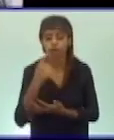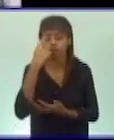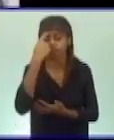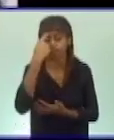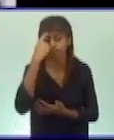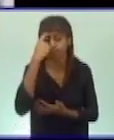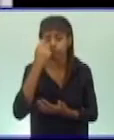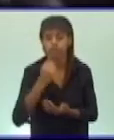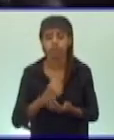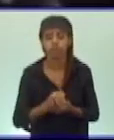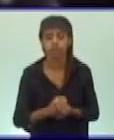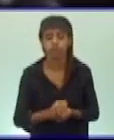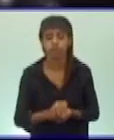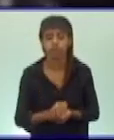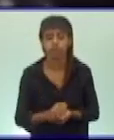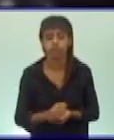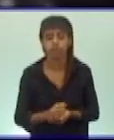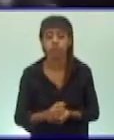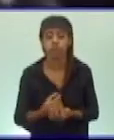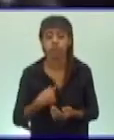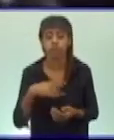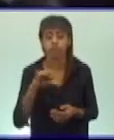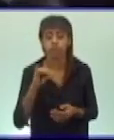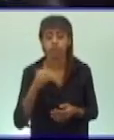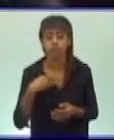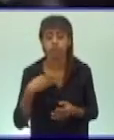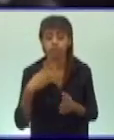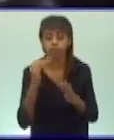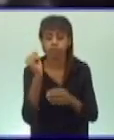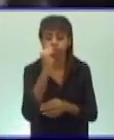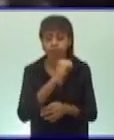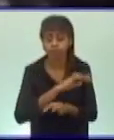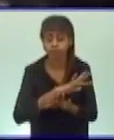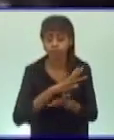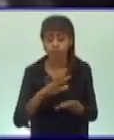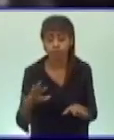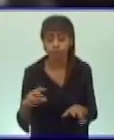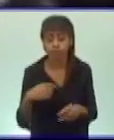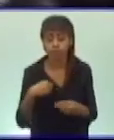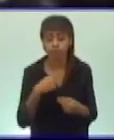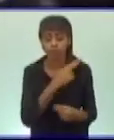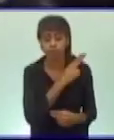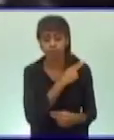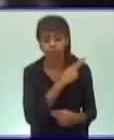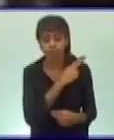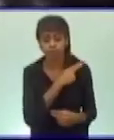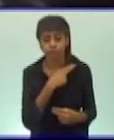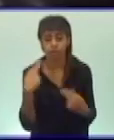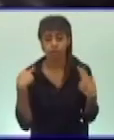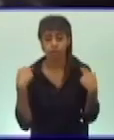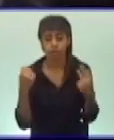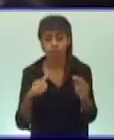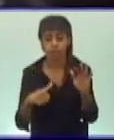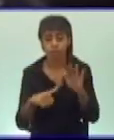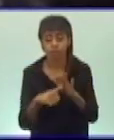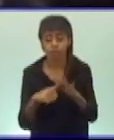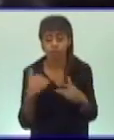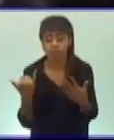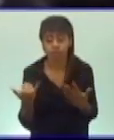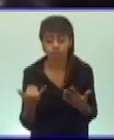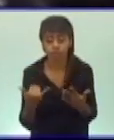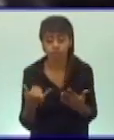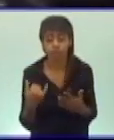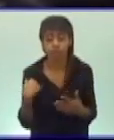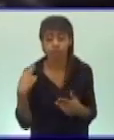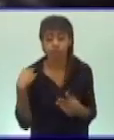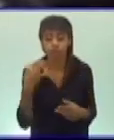Hago formal renuncia de mis cargos en la dirección del partido, de mi puesto de ministro, de mi grado